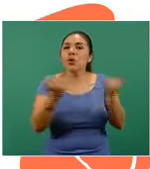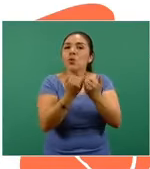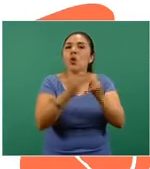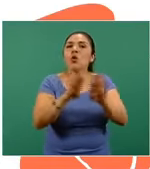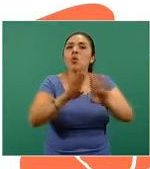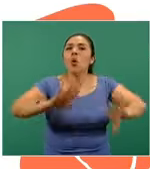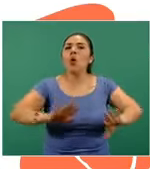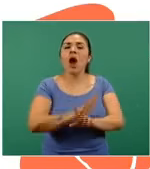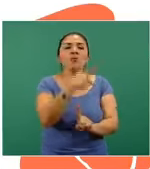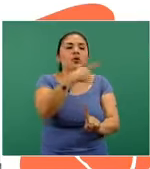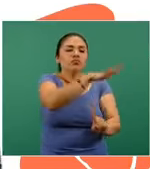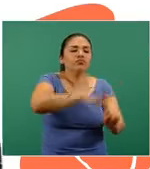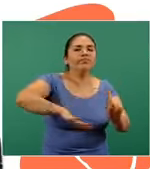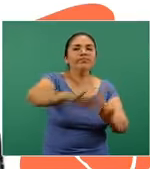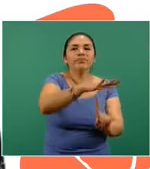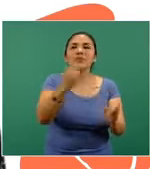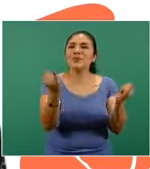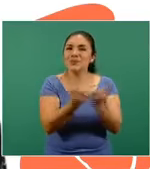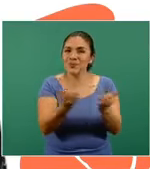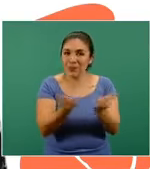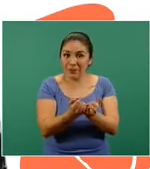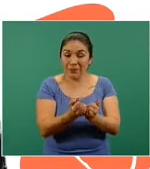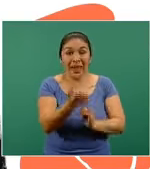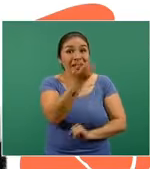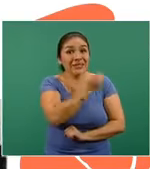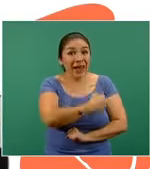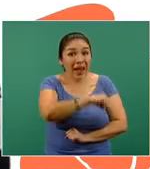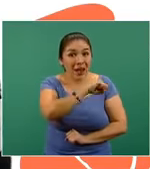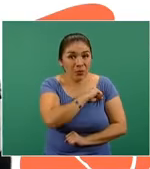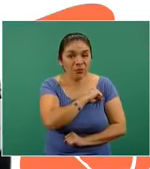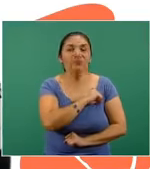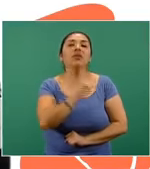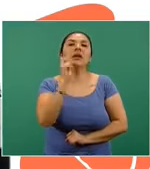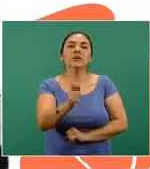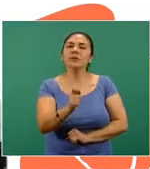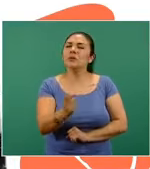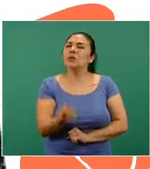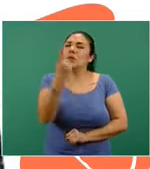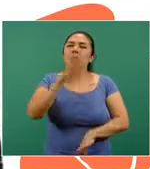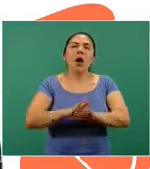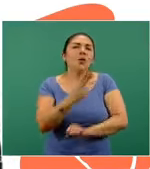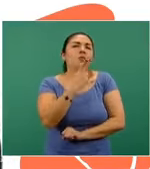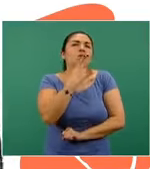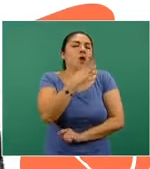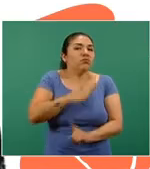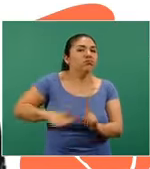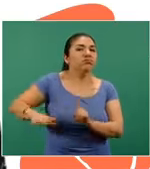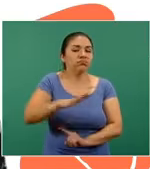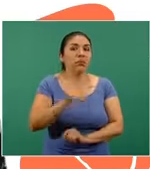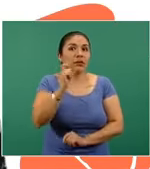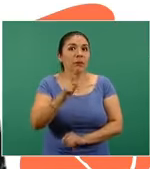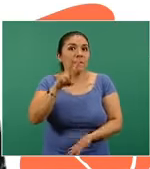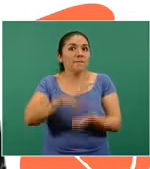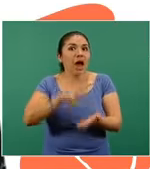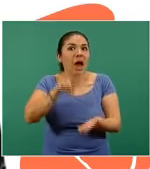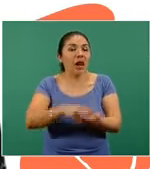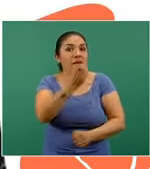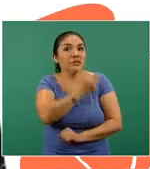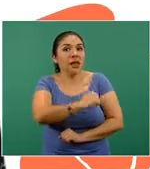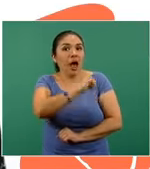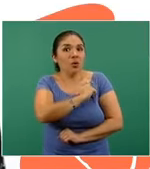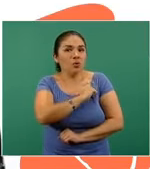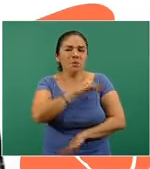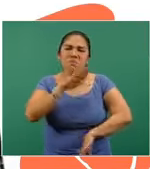del entorno en el que se desenvuelve. La salud es el bien más preciado que tenemos, es el valor